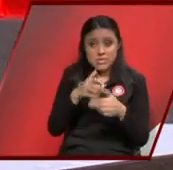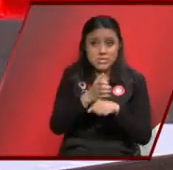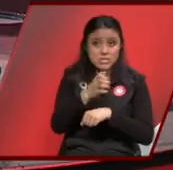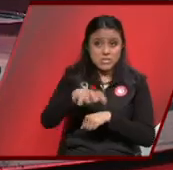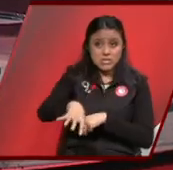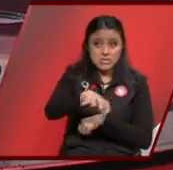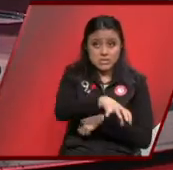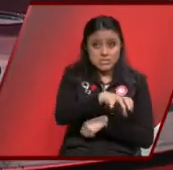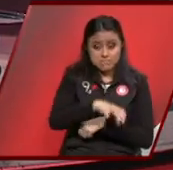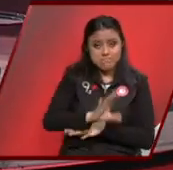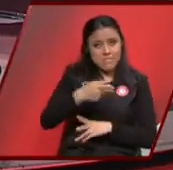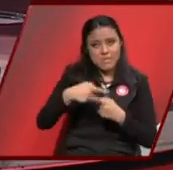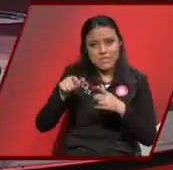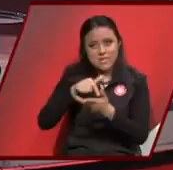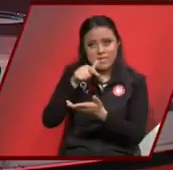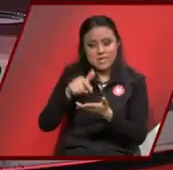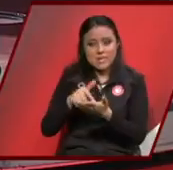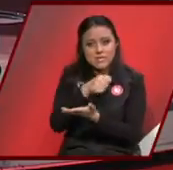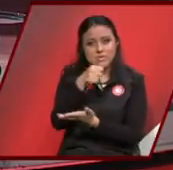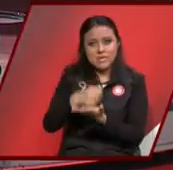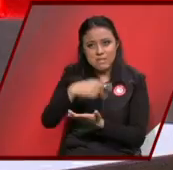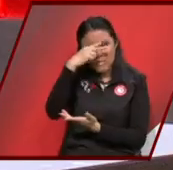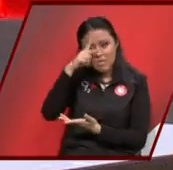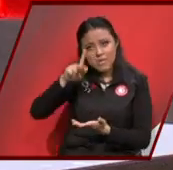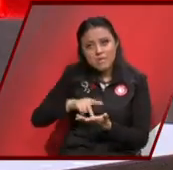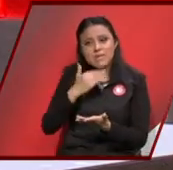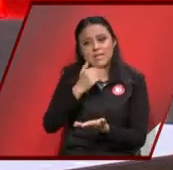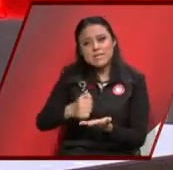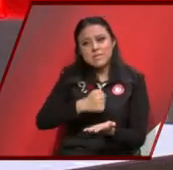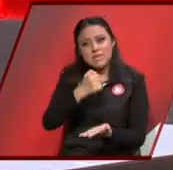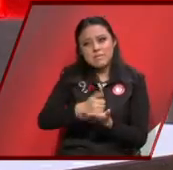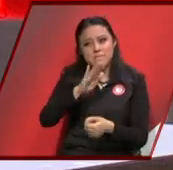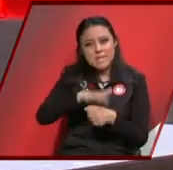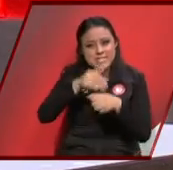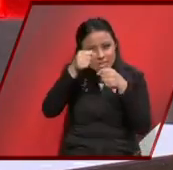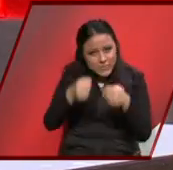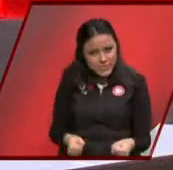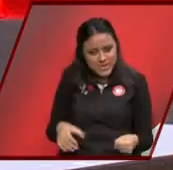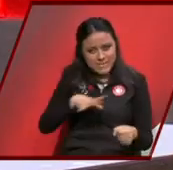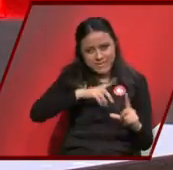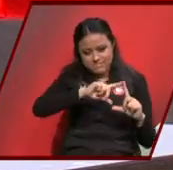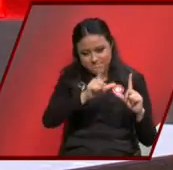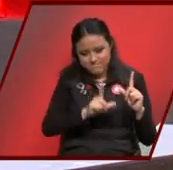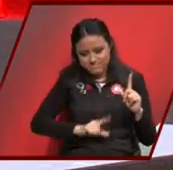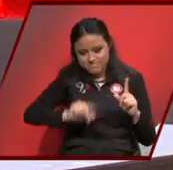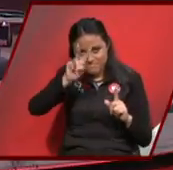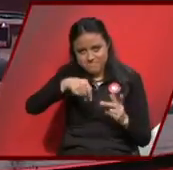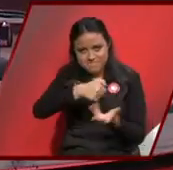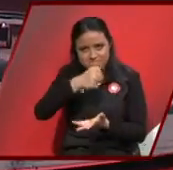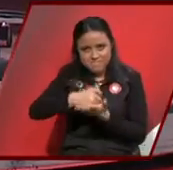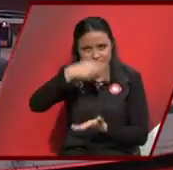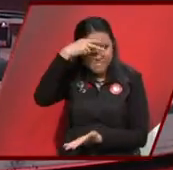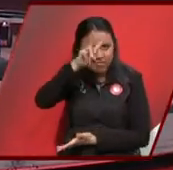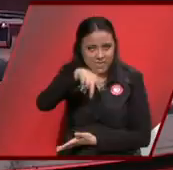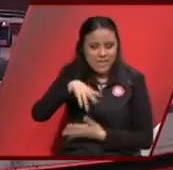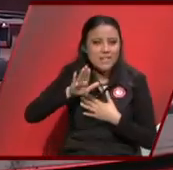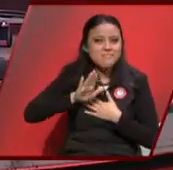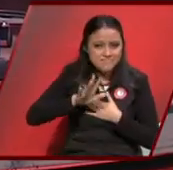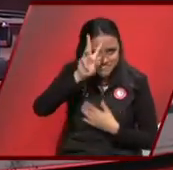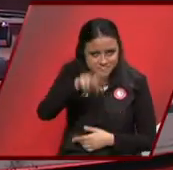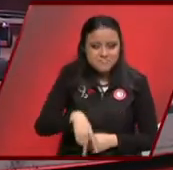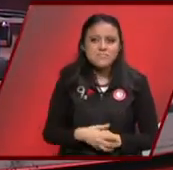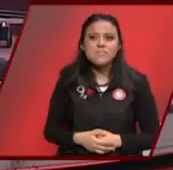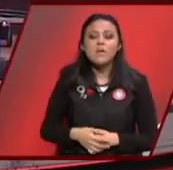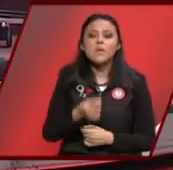mira, pero mi tarea está clara. Para otros. La Ciudad de México va a volver a ser la ciudad más segura de todo el país. De eso me voy a encargar, en serio. Los